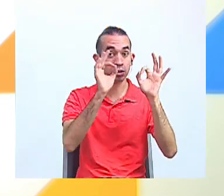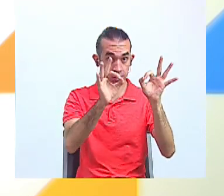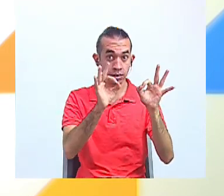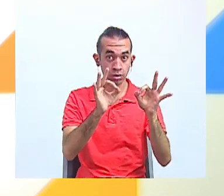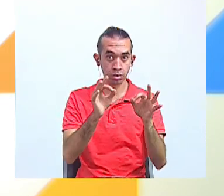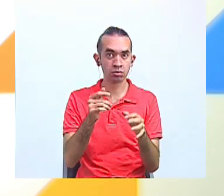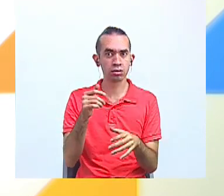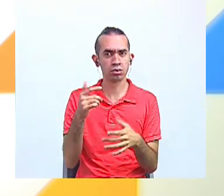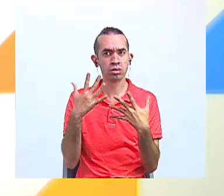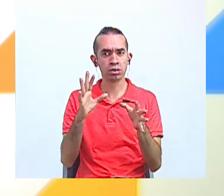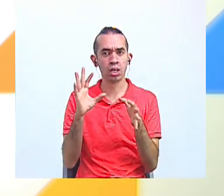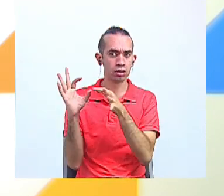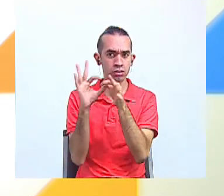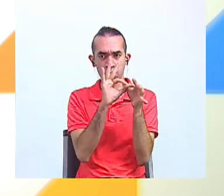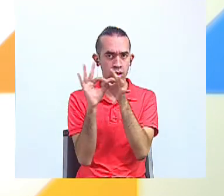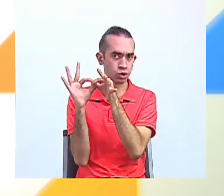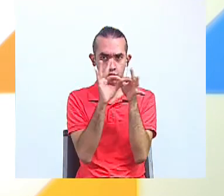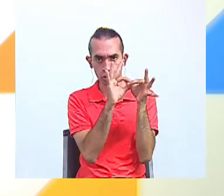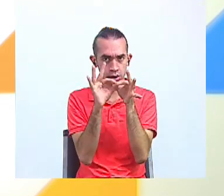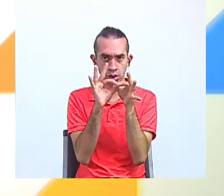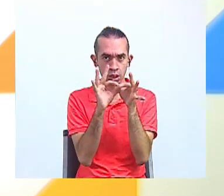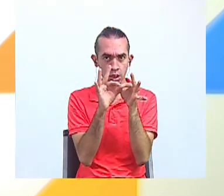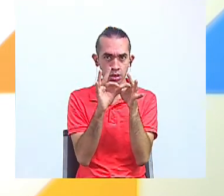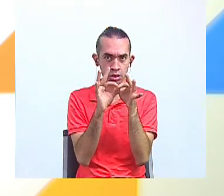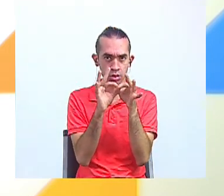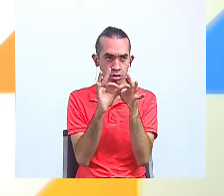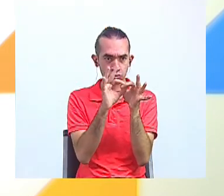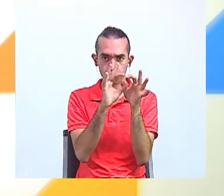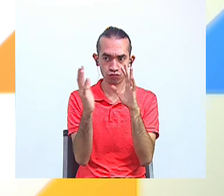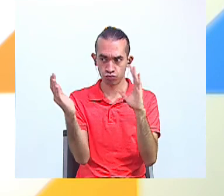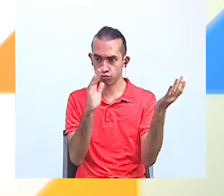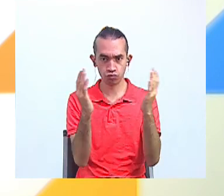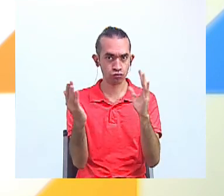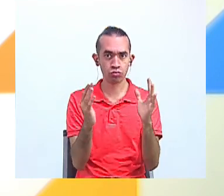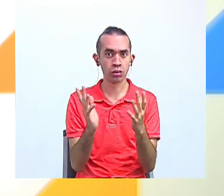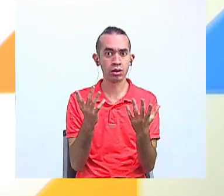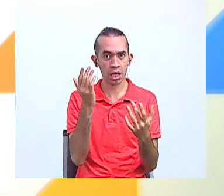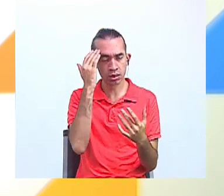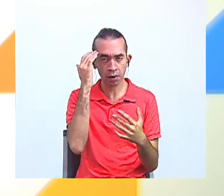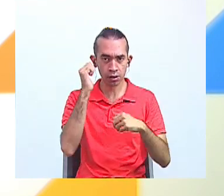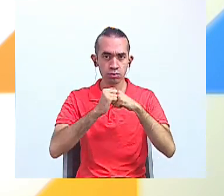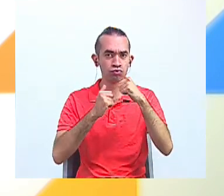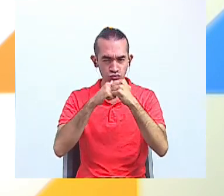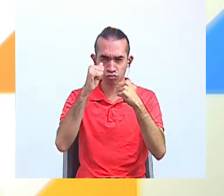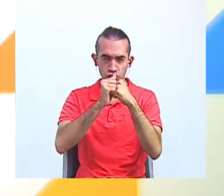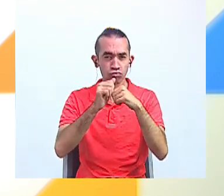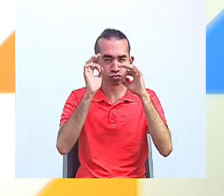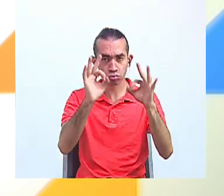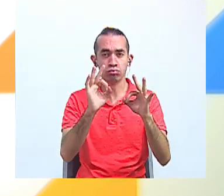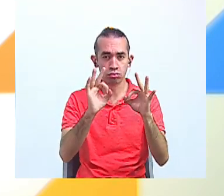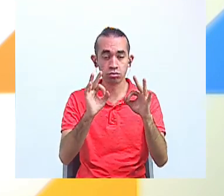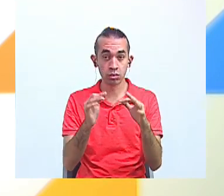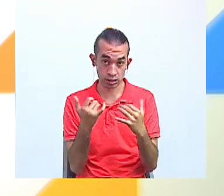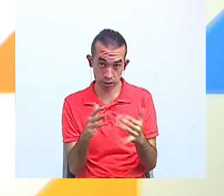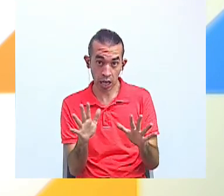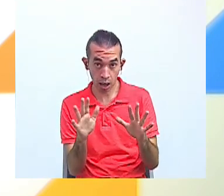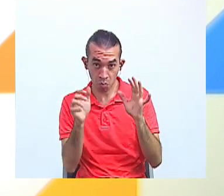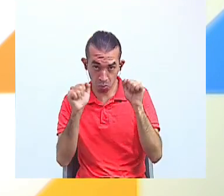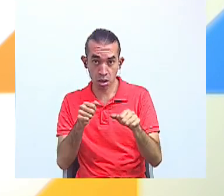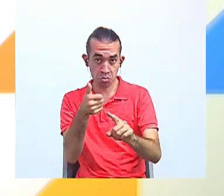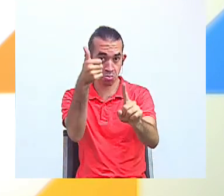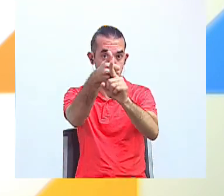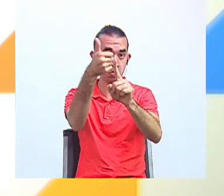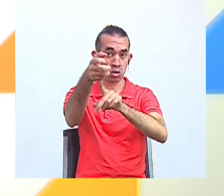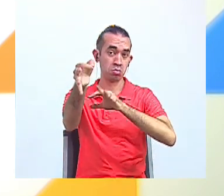esas relaciones de proporcionalidad, tenían bien definido lo que era densidad. Pueden definir ahora ustedes con sus